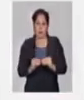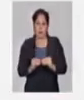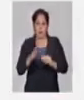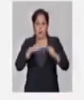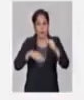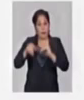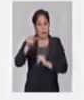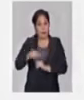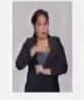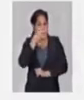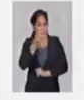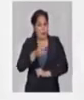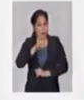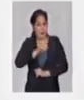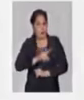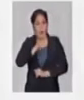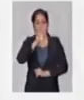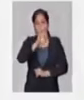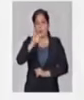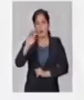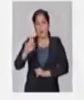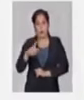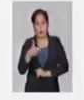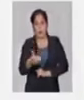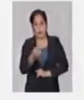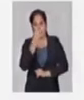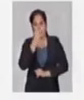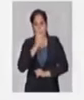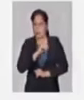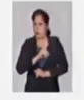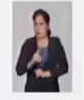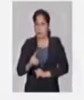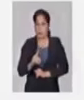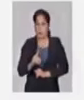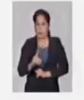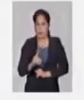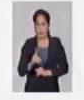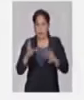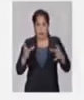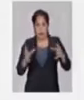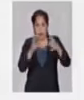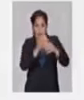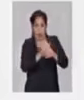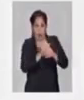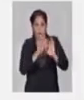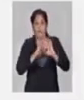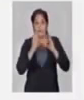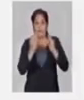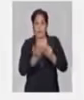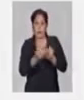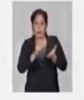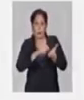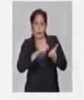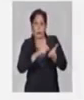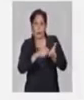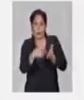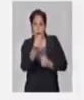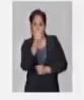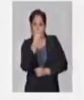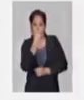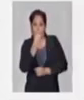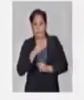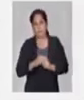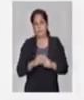se refería, que eran los 800 pesos en alimentos. La canasta familiar normada de los productos alimenticios